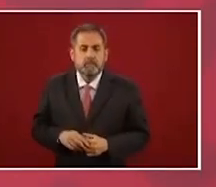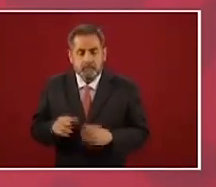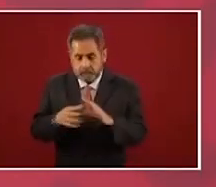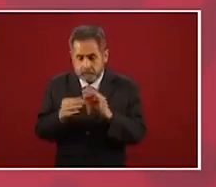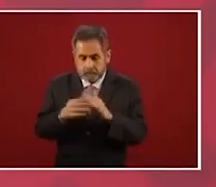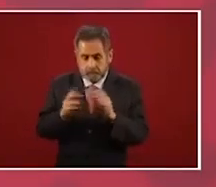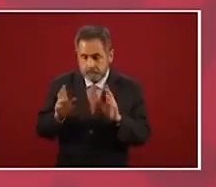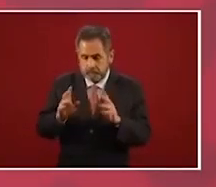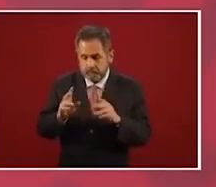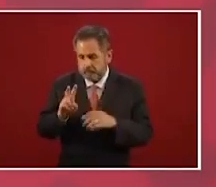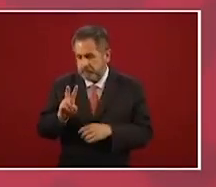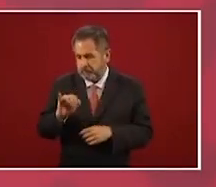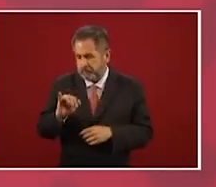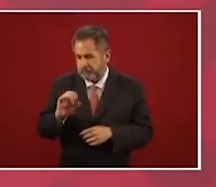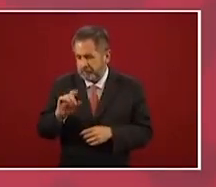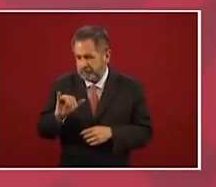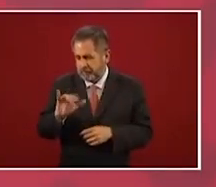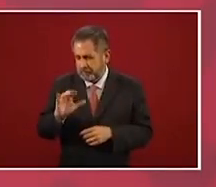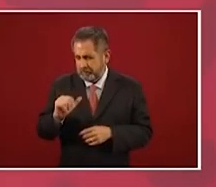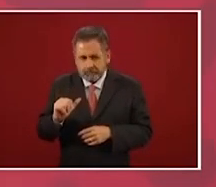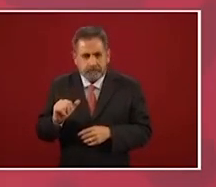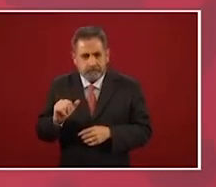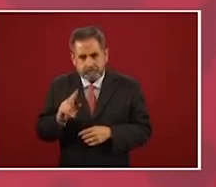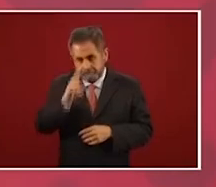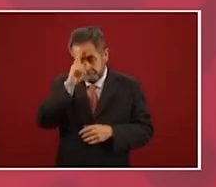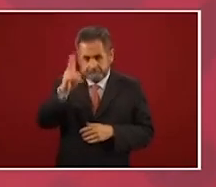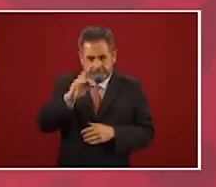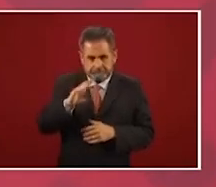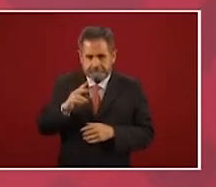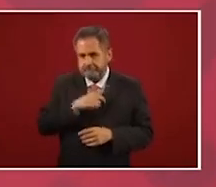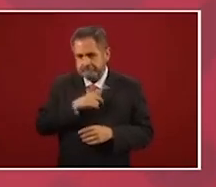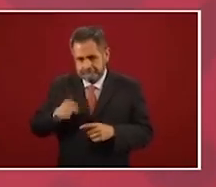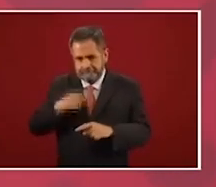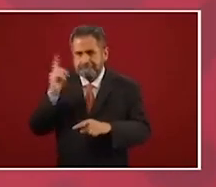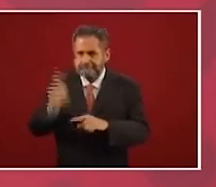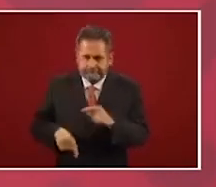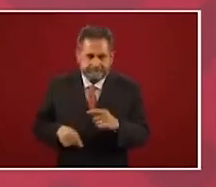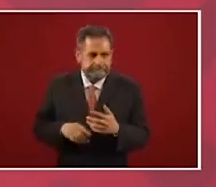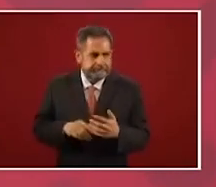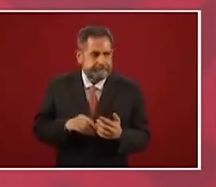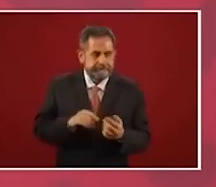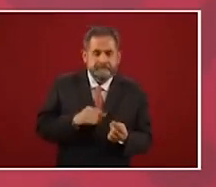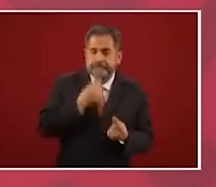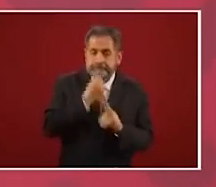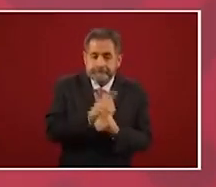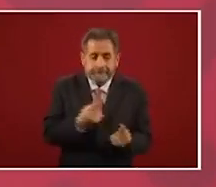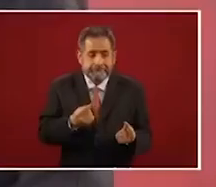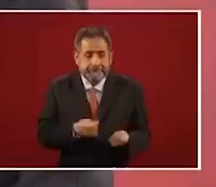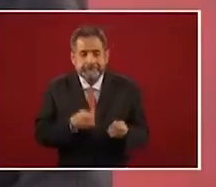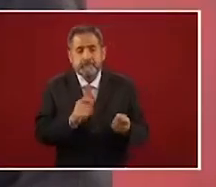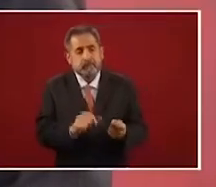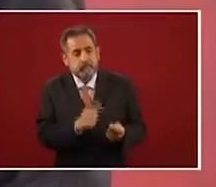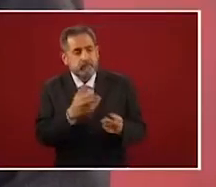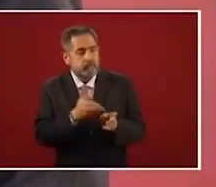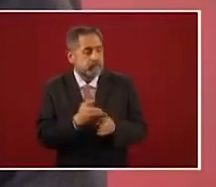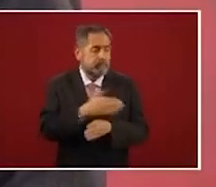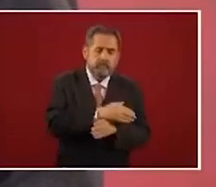la violencia, que desde luego hay que dar opciones a niños, a